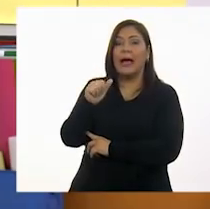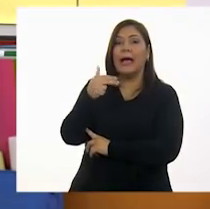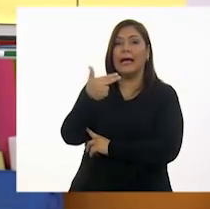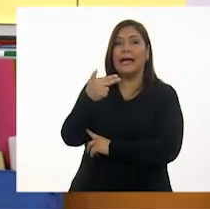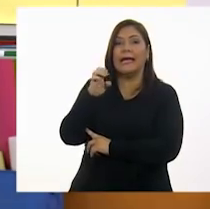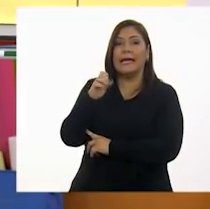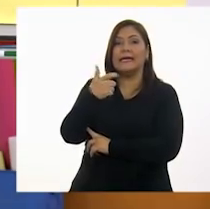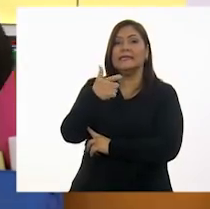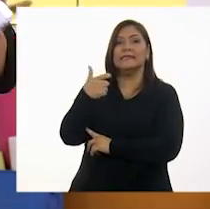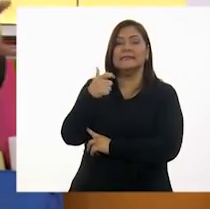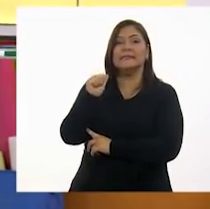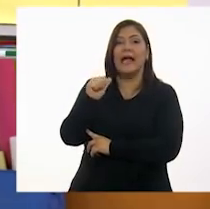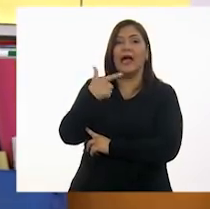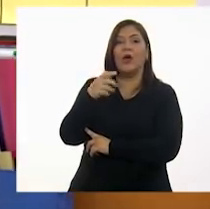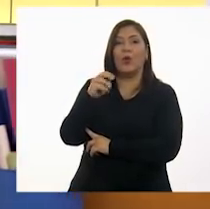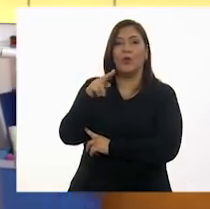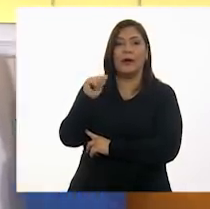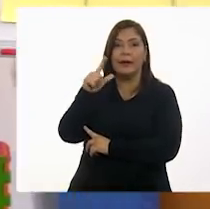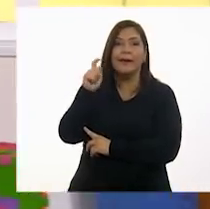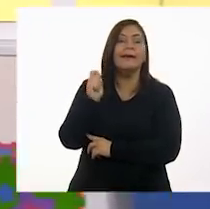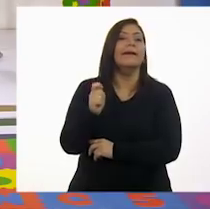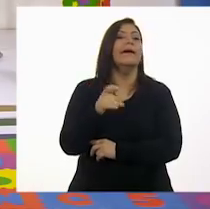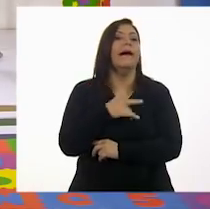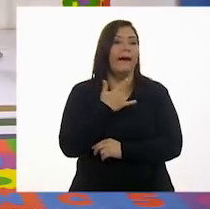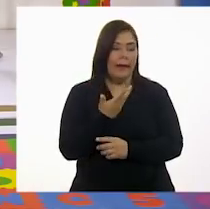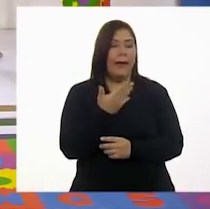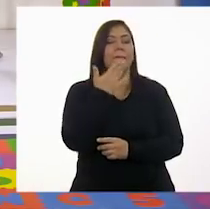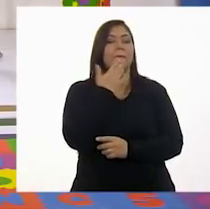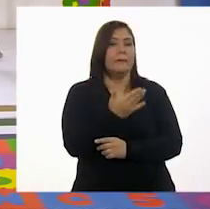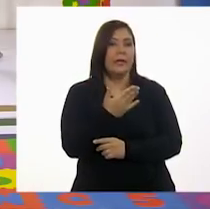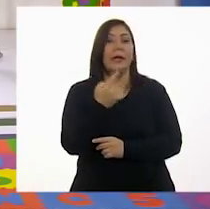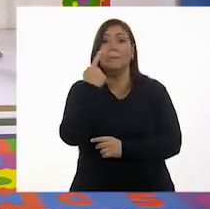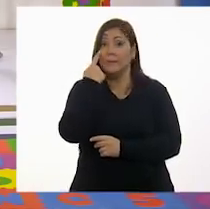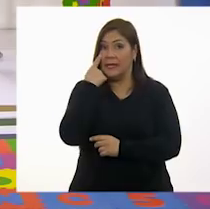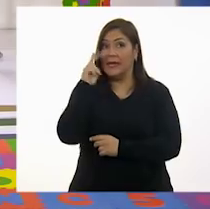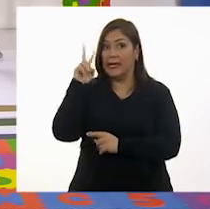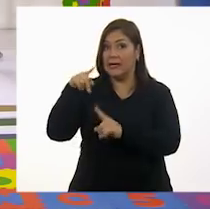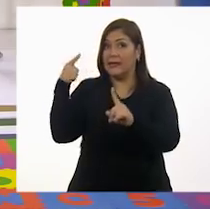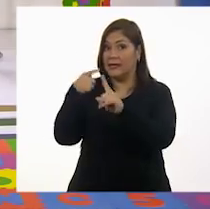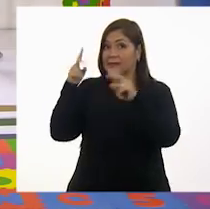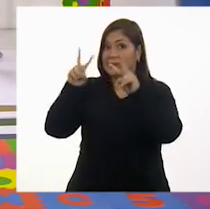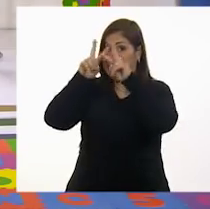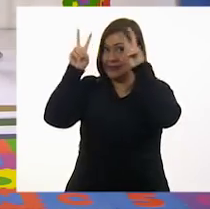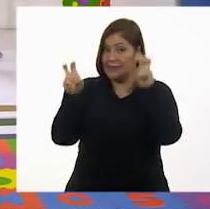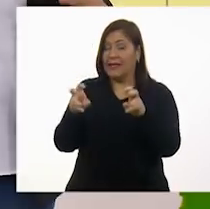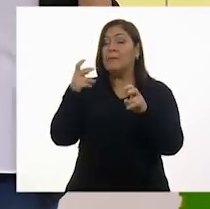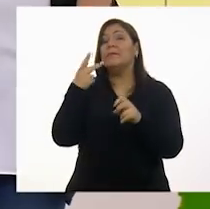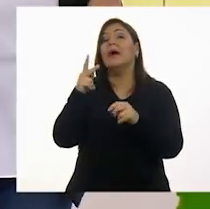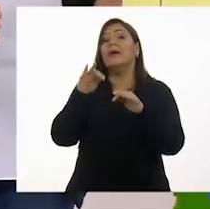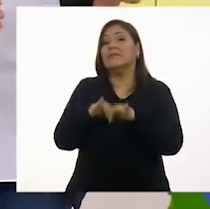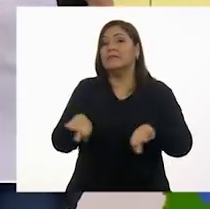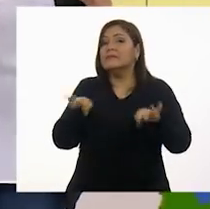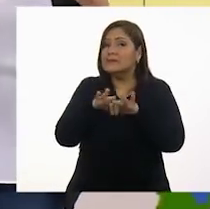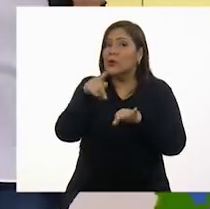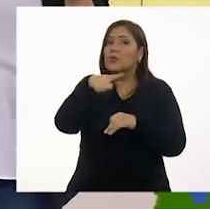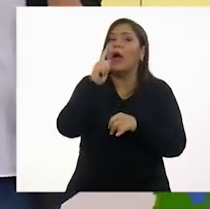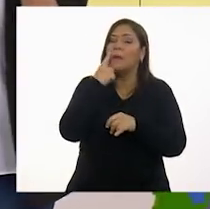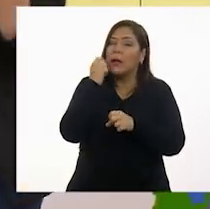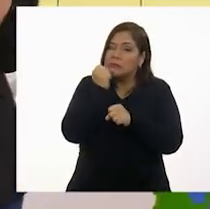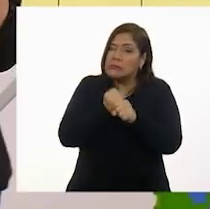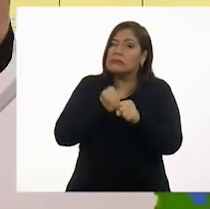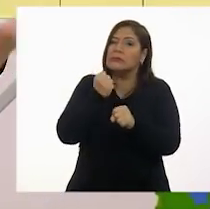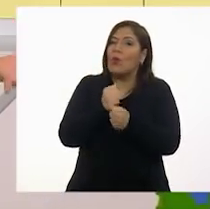Uh-huh. Bueno, estamos entrando en este tema, pero es importante que ustedes lo vayan practicando en